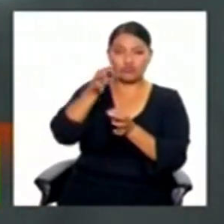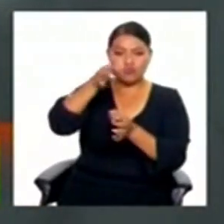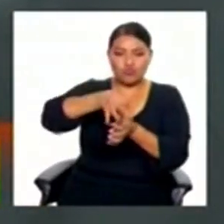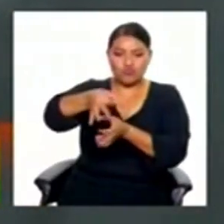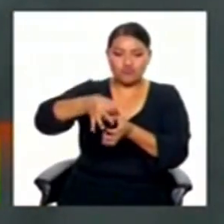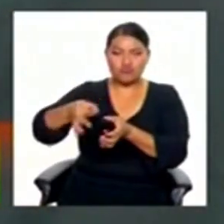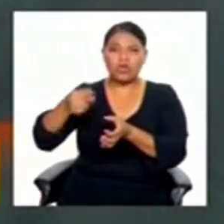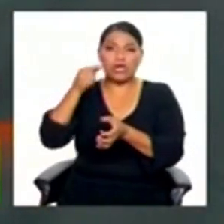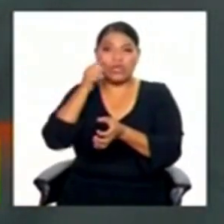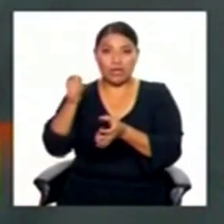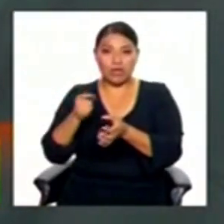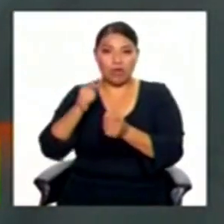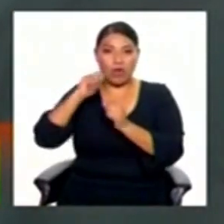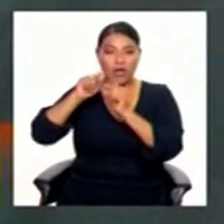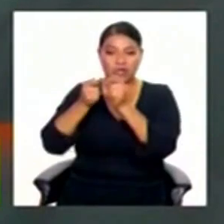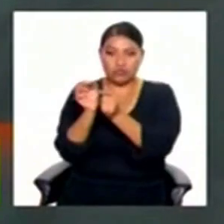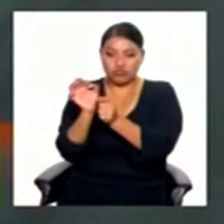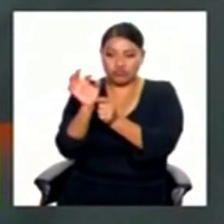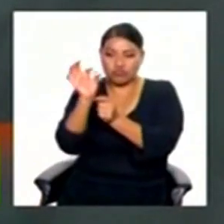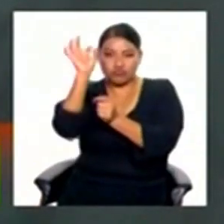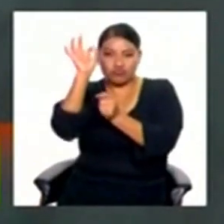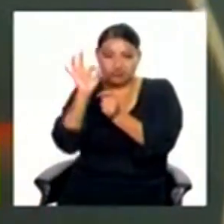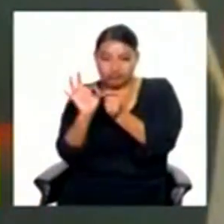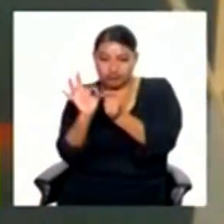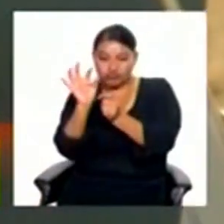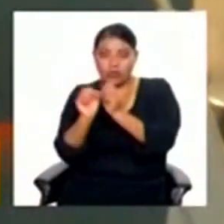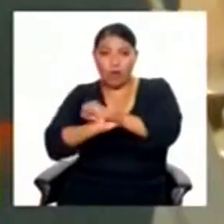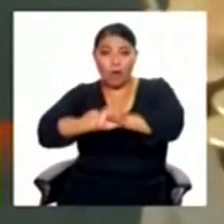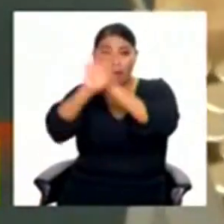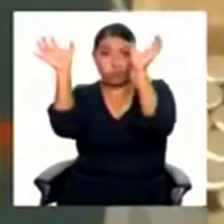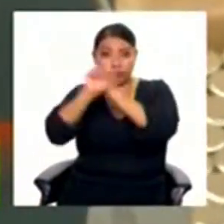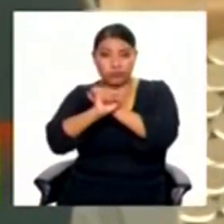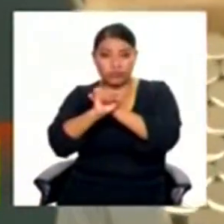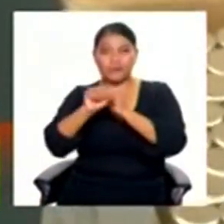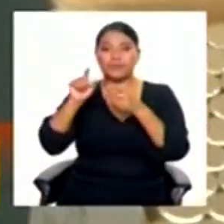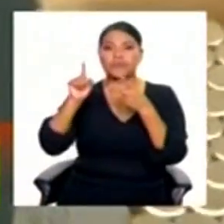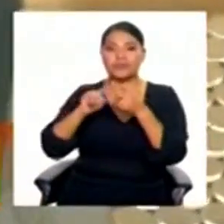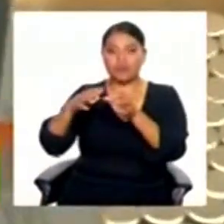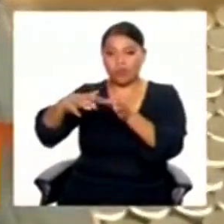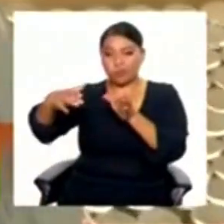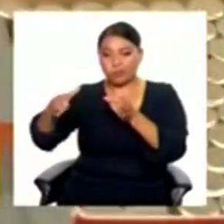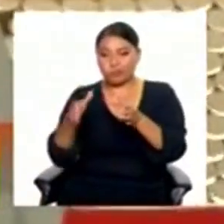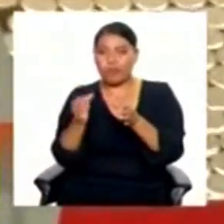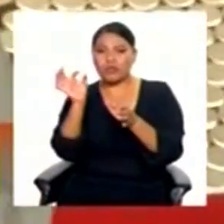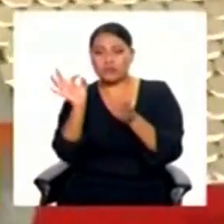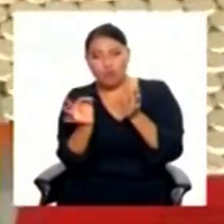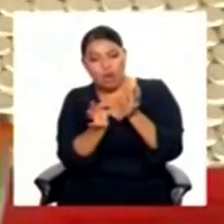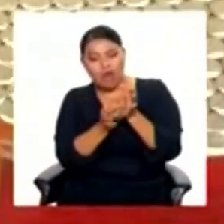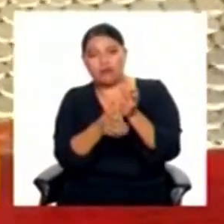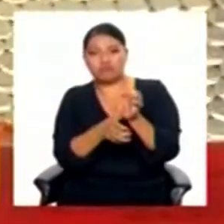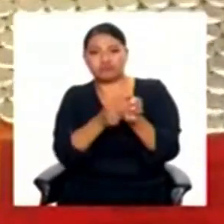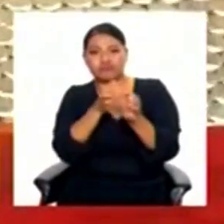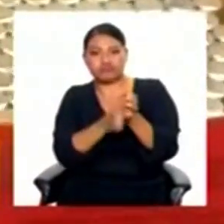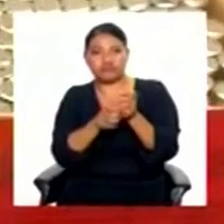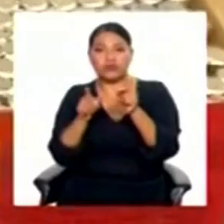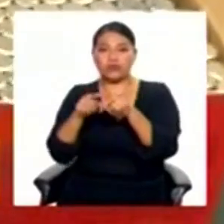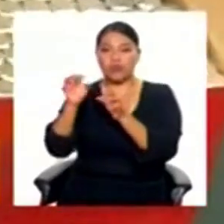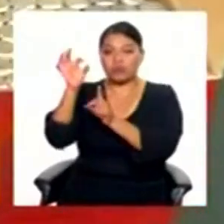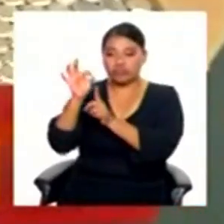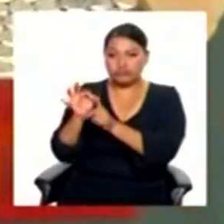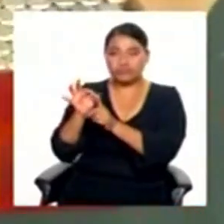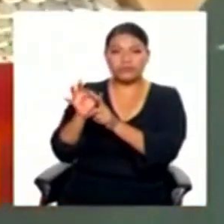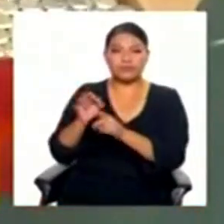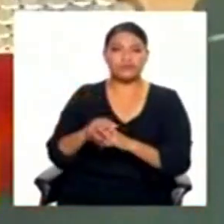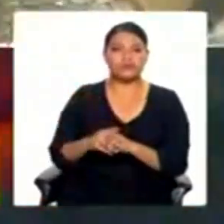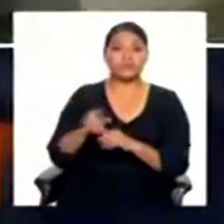618 cartuchos de emulsión, 400 cápsulas de fulminante y 500 metros de mecha de seguridad.